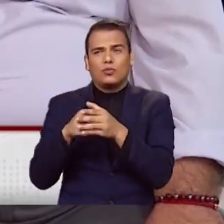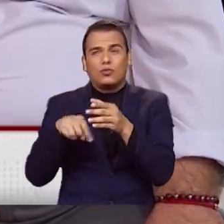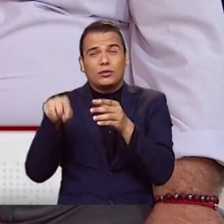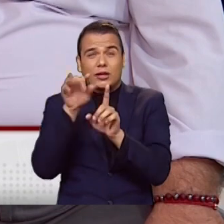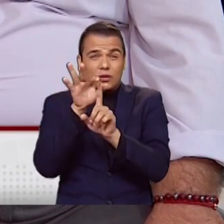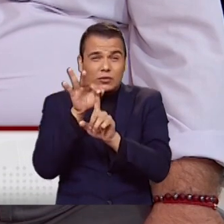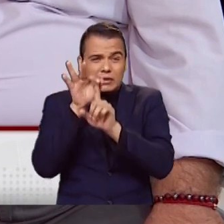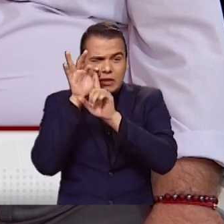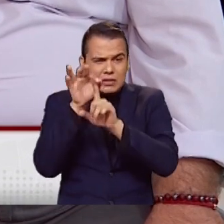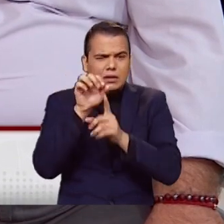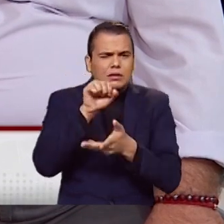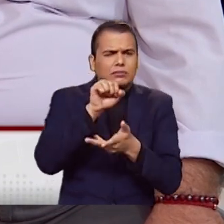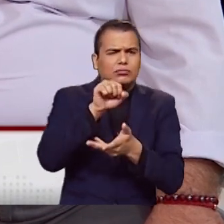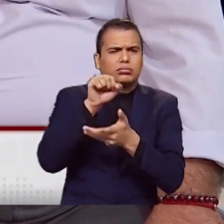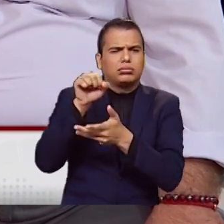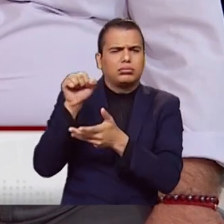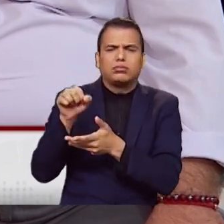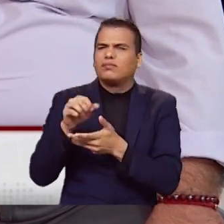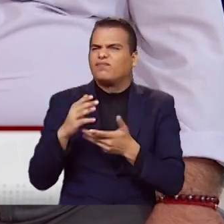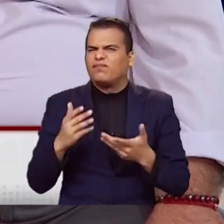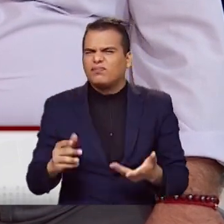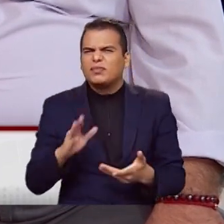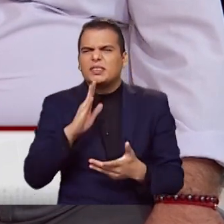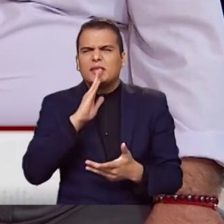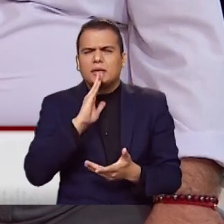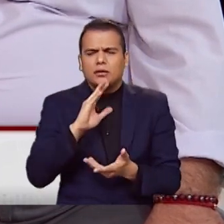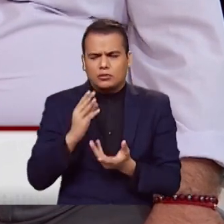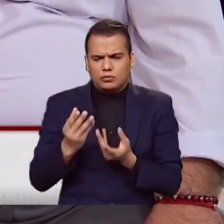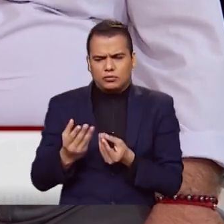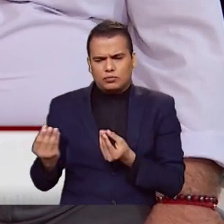muy específicos, a la gente del sector